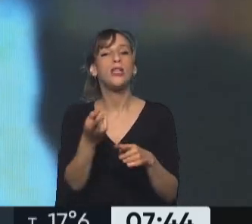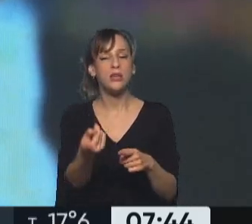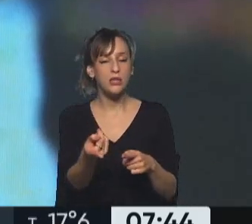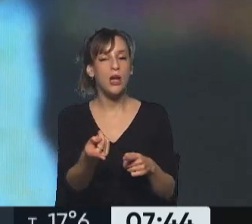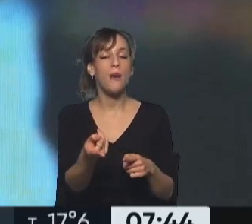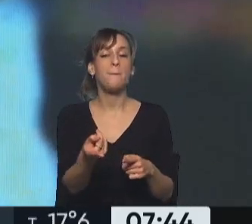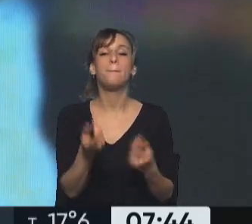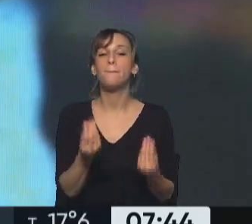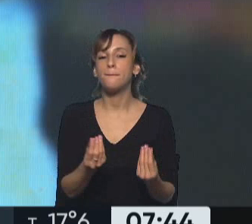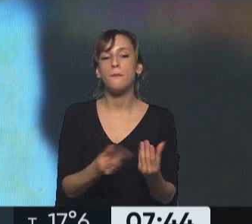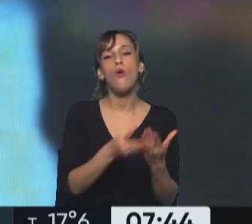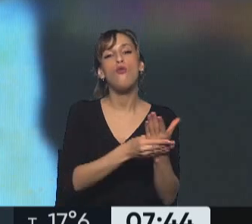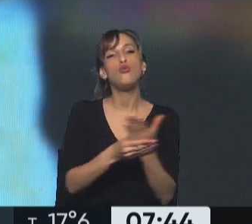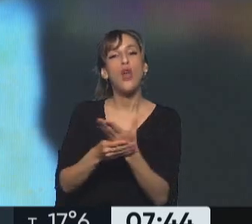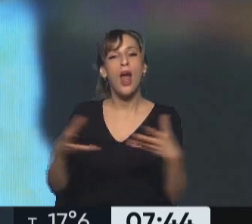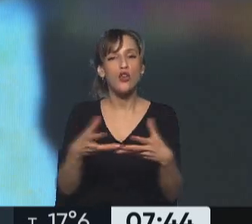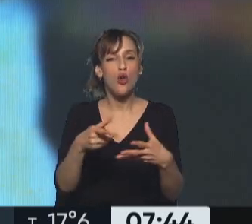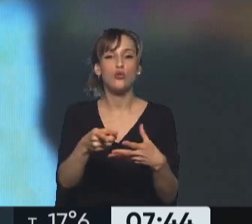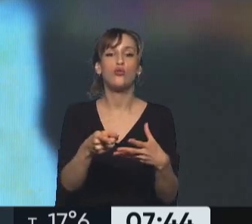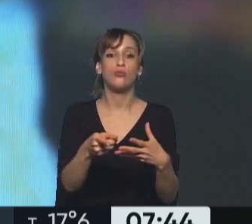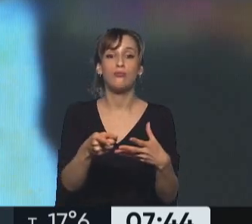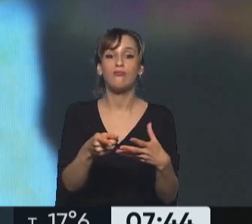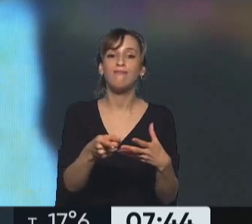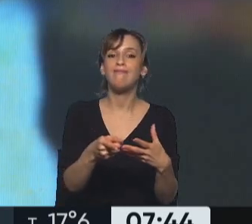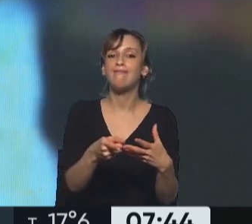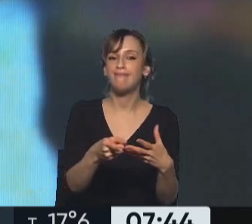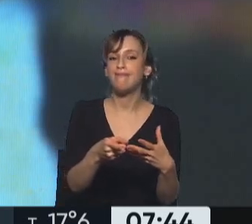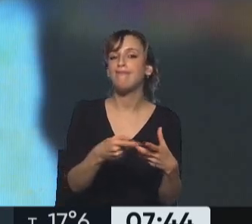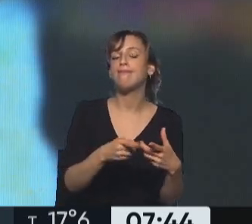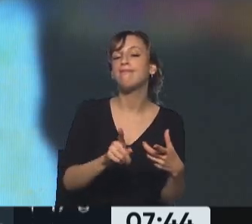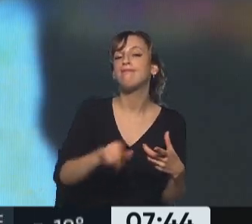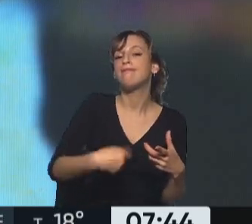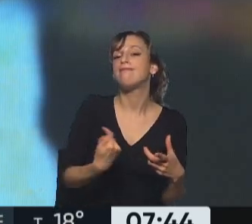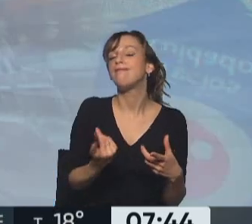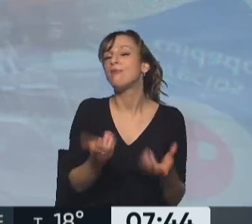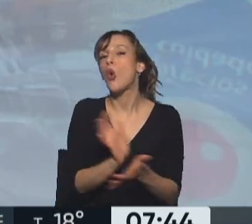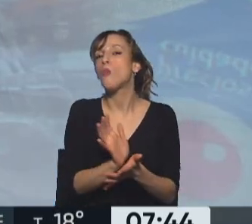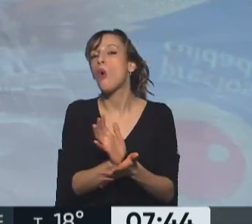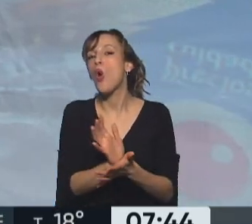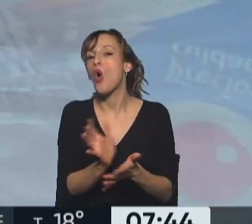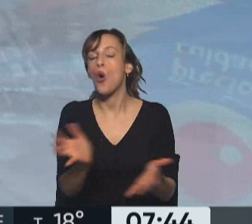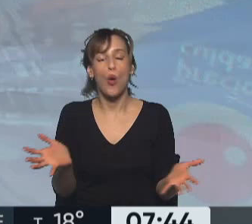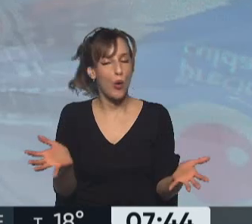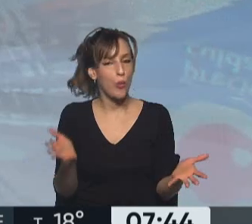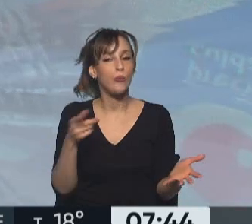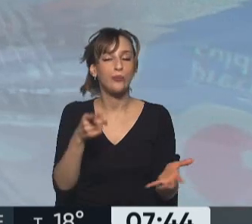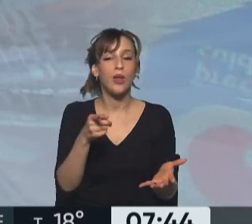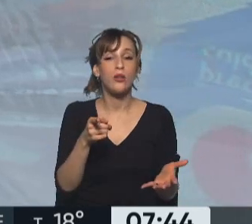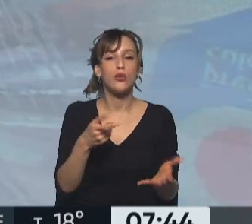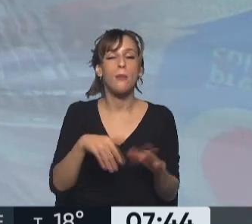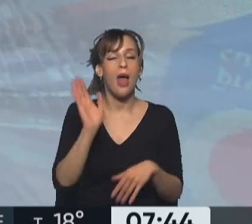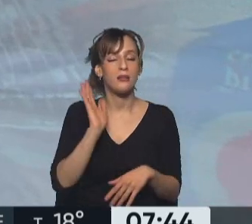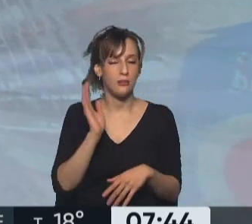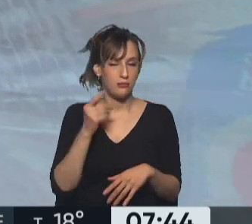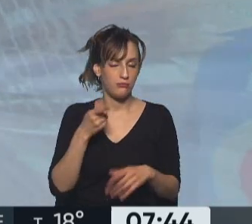los distintos funcionarios, genera ruido entre los formadores de opinión. Claro. Así que ahí mandó un mensaje muy fuerte a los propios, a los